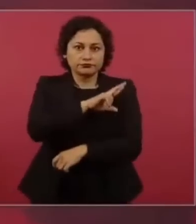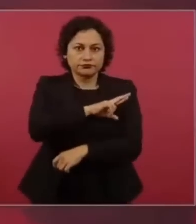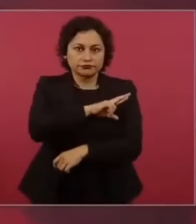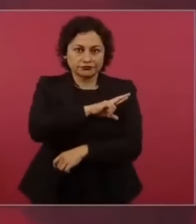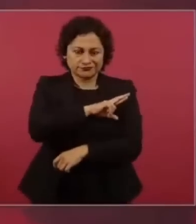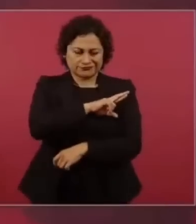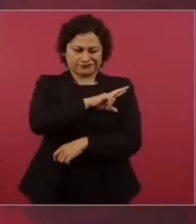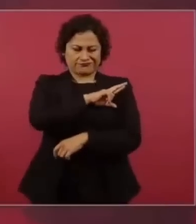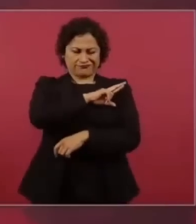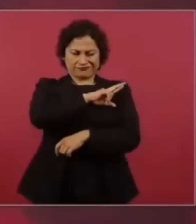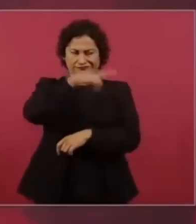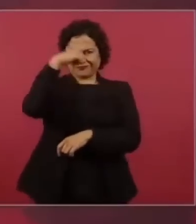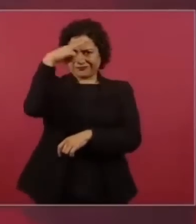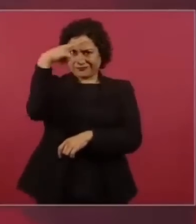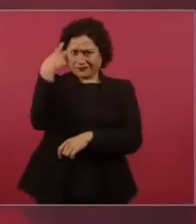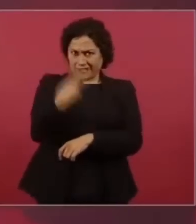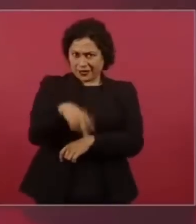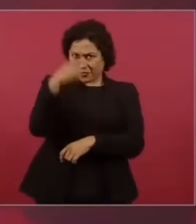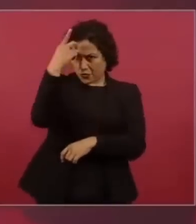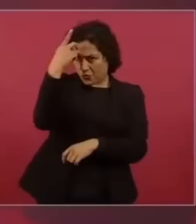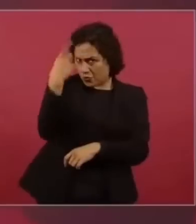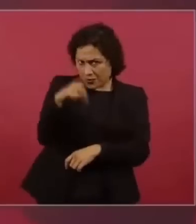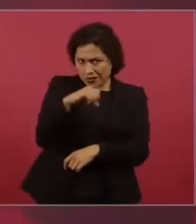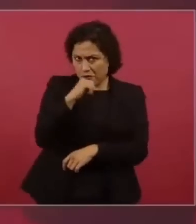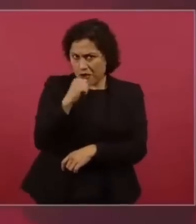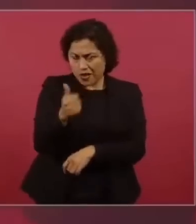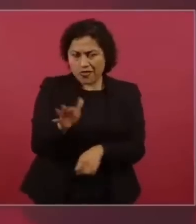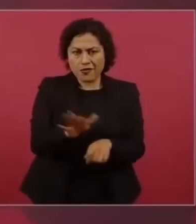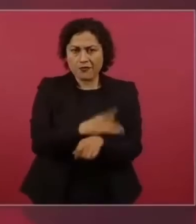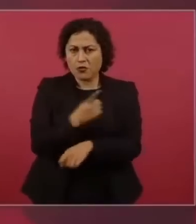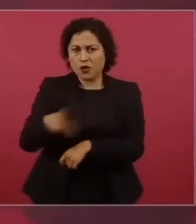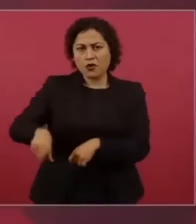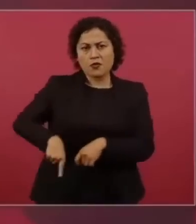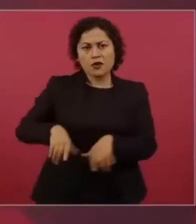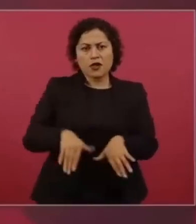Entonces, ¿para qué dejaron al Estado?